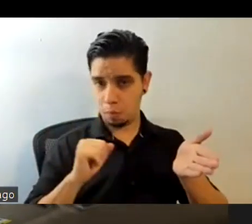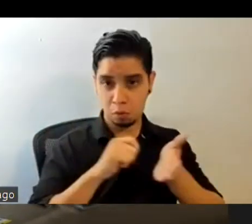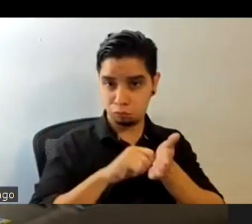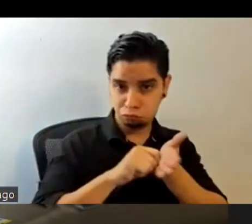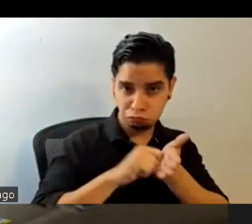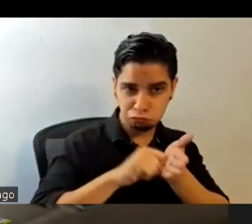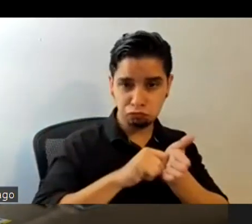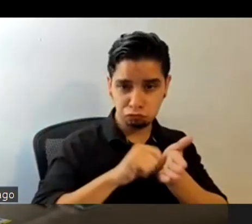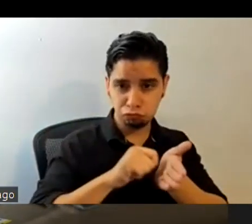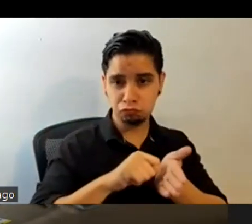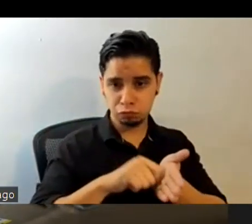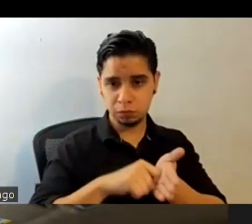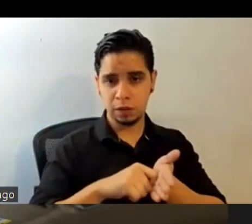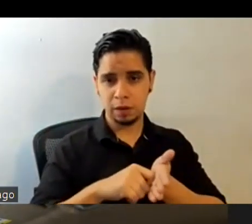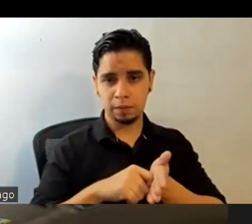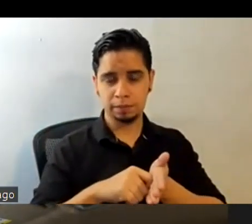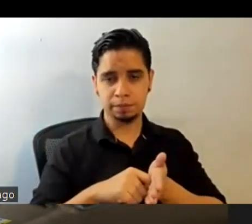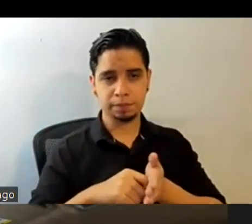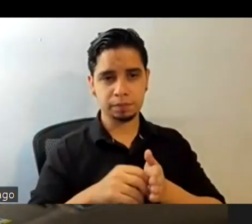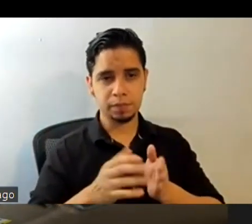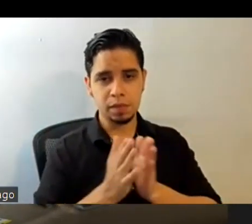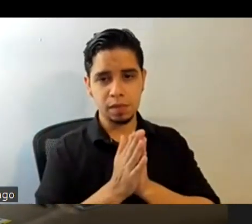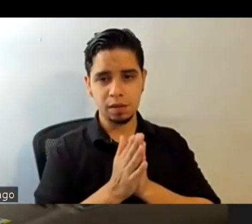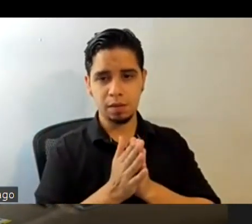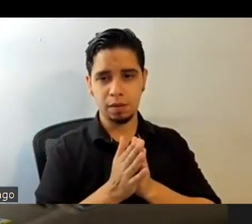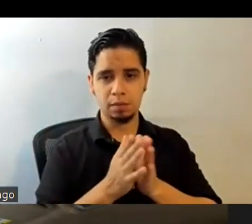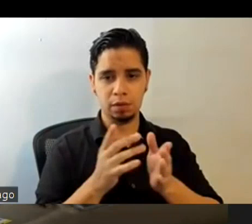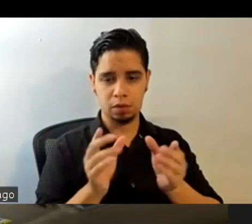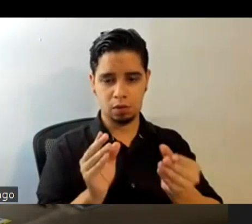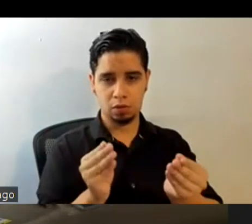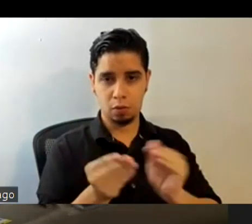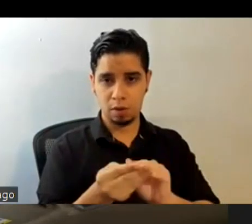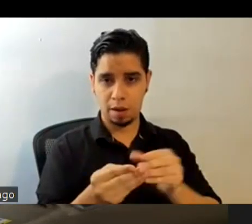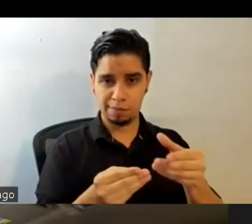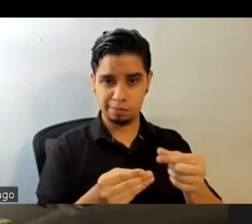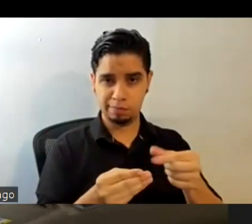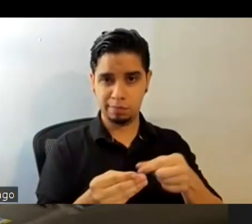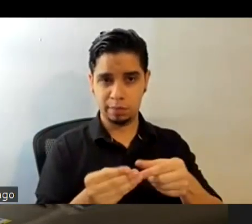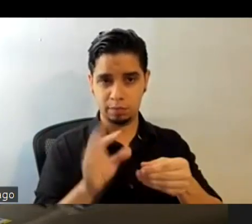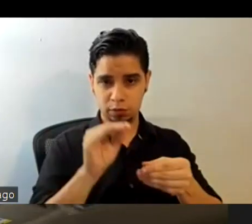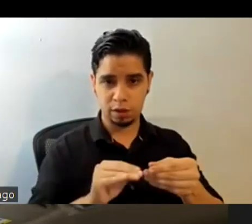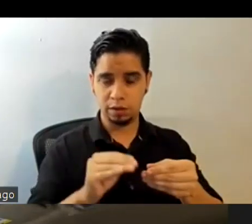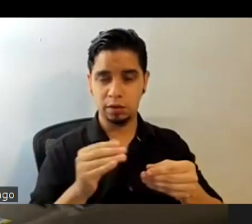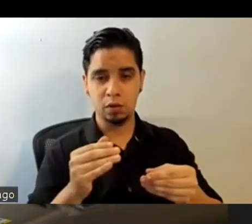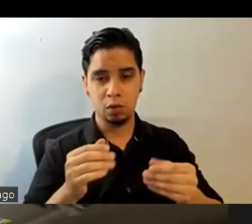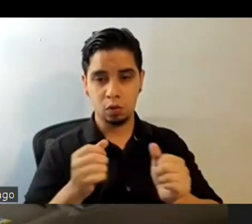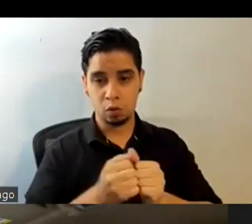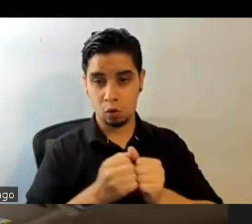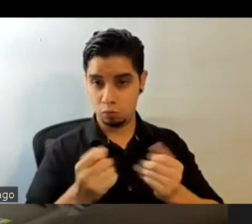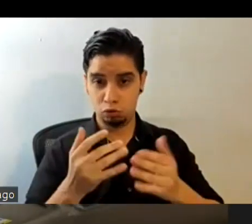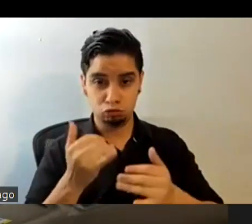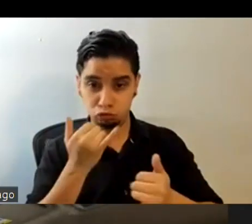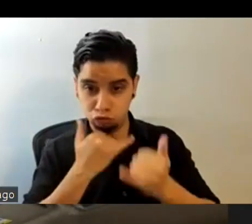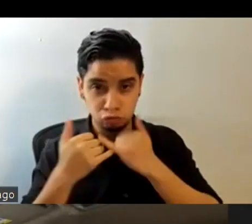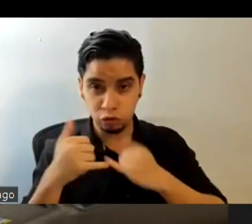librito. Y empecé a escribir unos libros pequeñitos, los doblaba, los grapaba, hacía portadas, les escribía con un montón de errores. Todavía yo